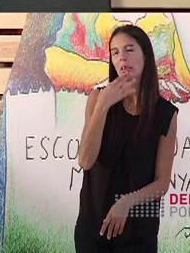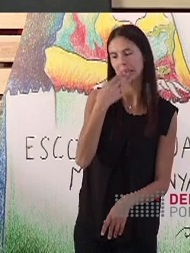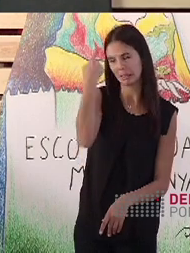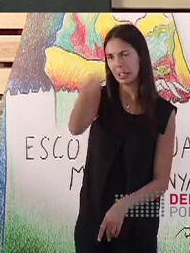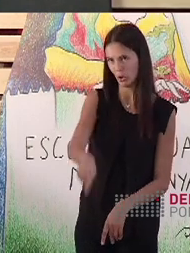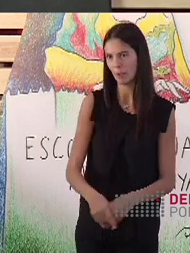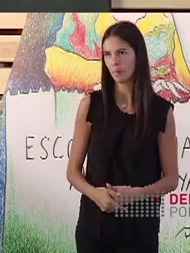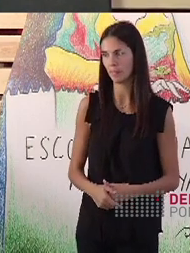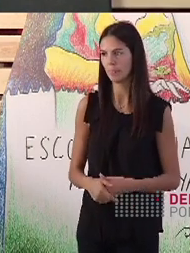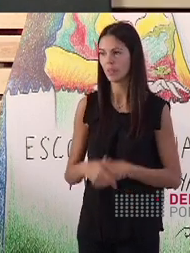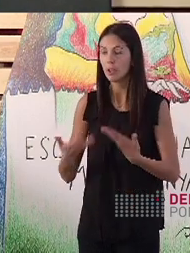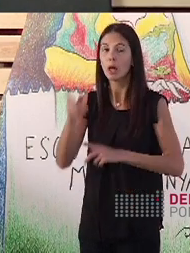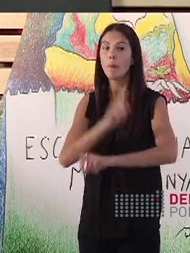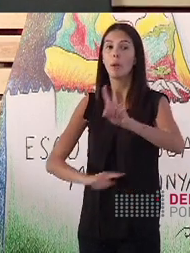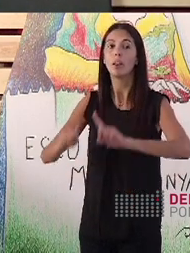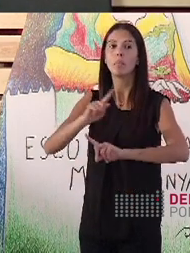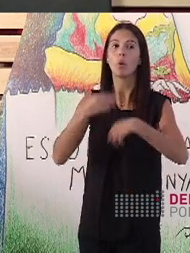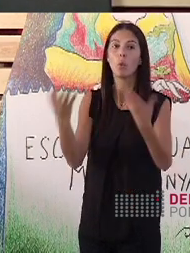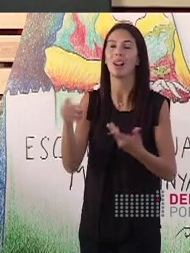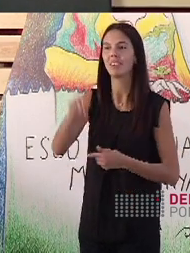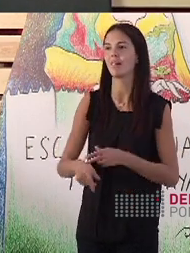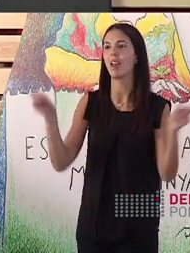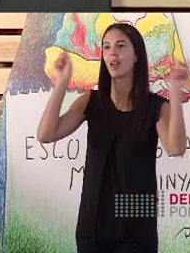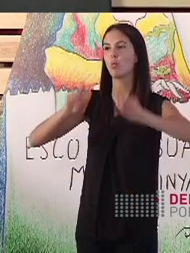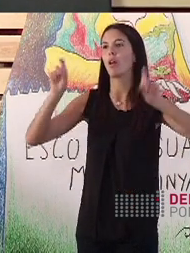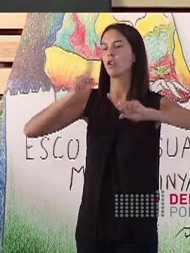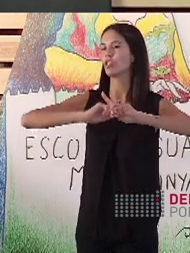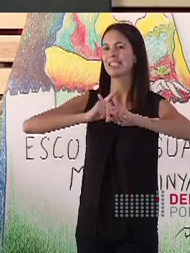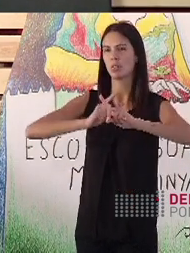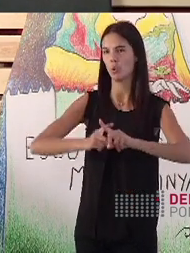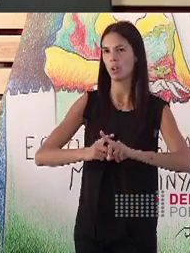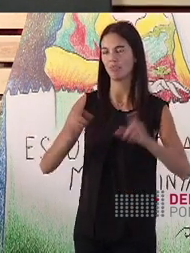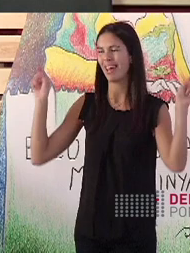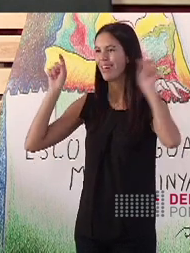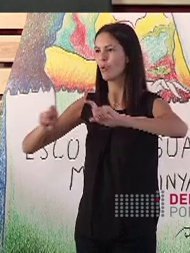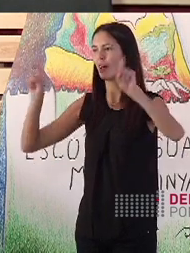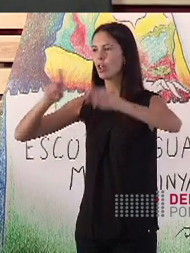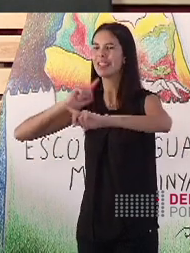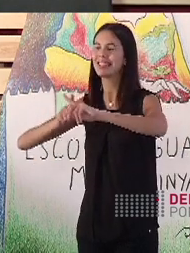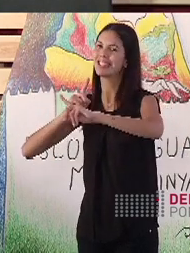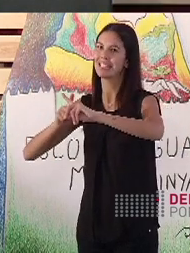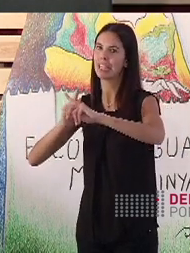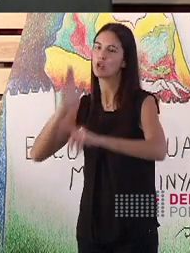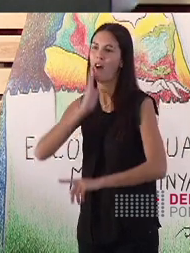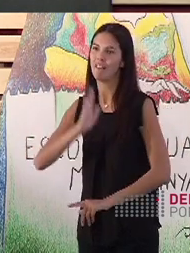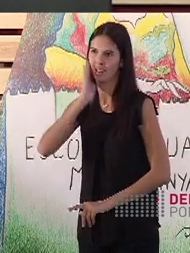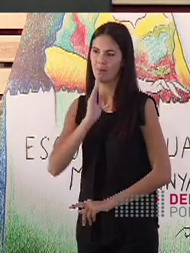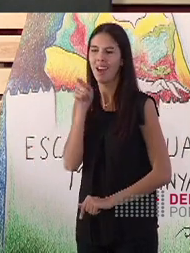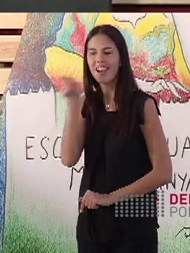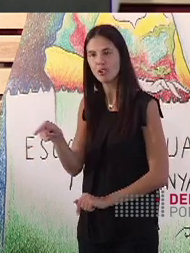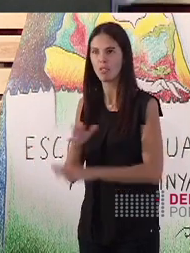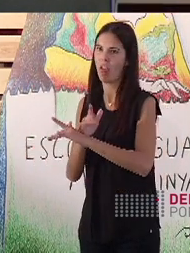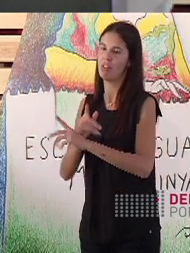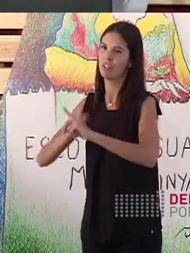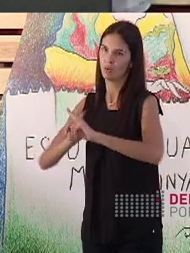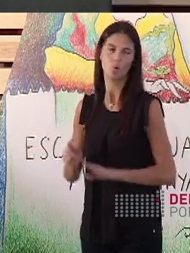Exactamente. El problema aquí es que tenemos que empezar a hablar de educación sexual, de educación sexoafectiva, porque estos son relaciones personales. Y ahora